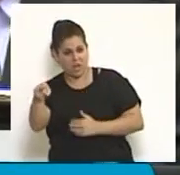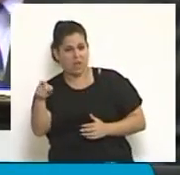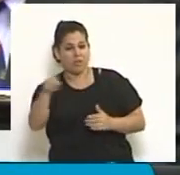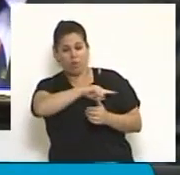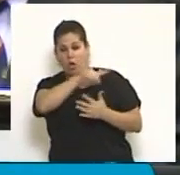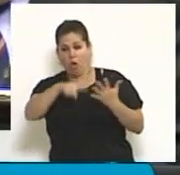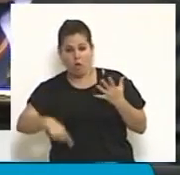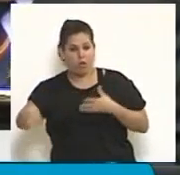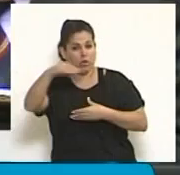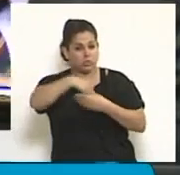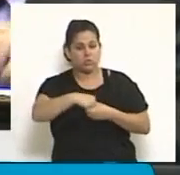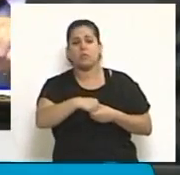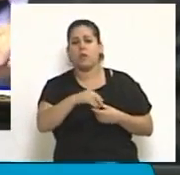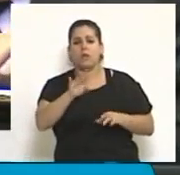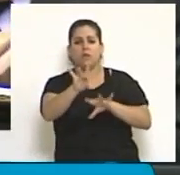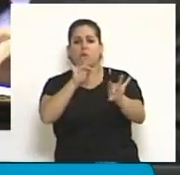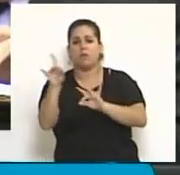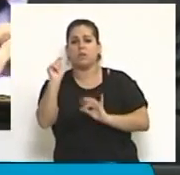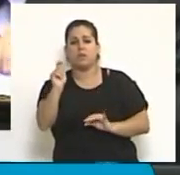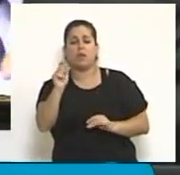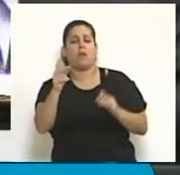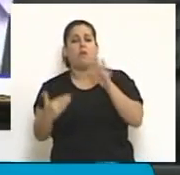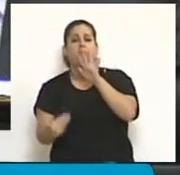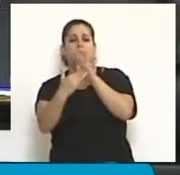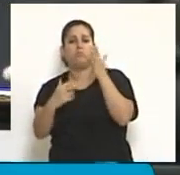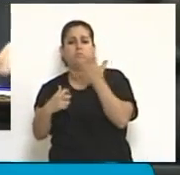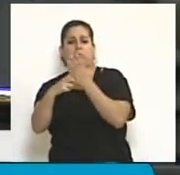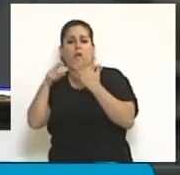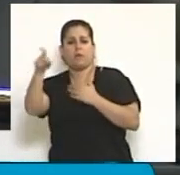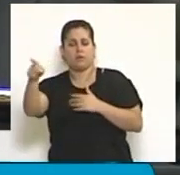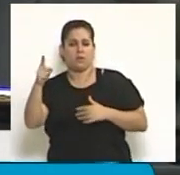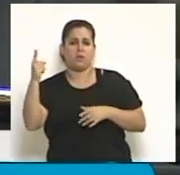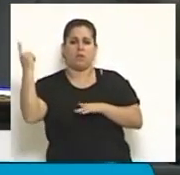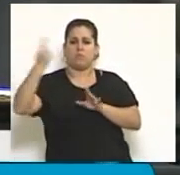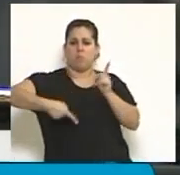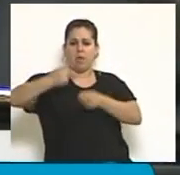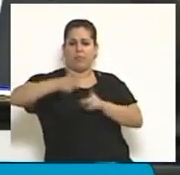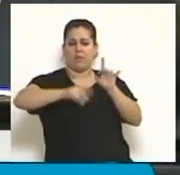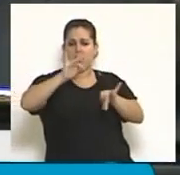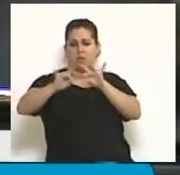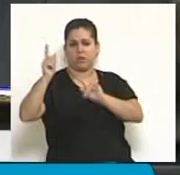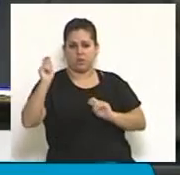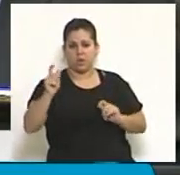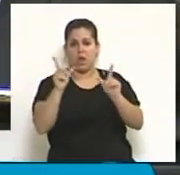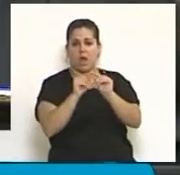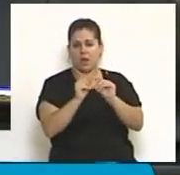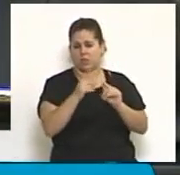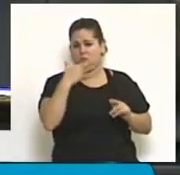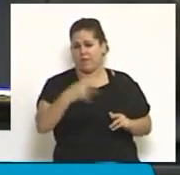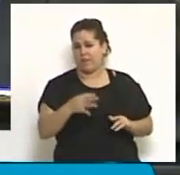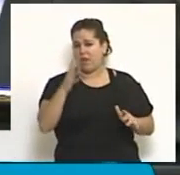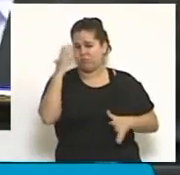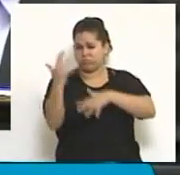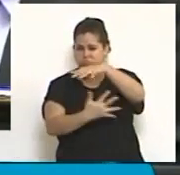fiscal serán designados por el Procurador General de la Nación a propuesta de su titular. La redacción del artículo es sumamente